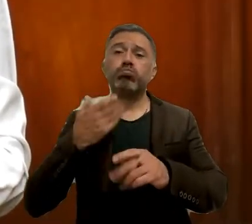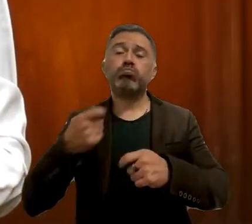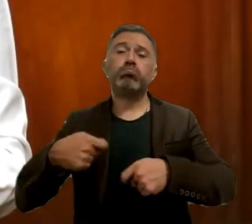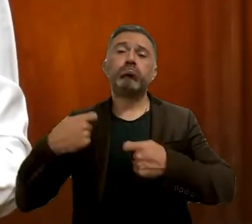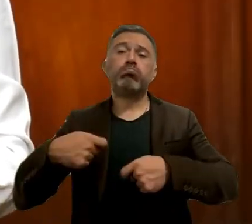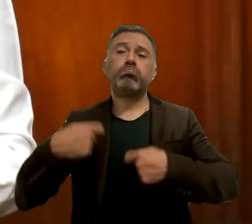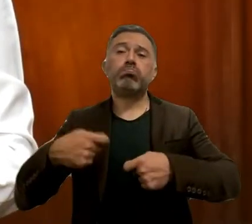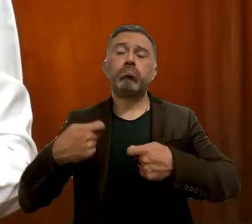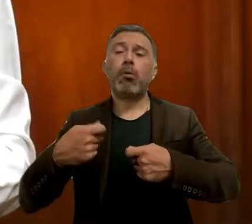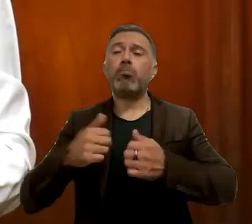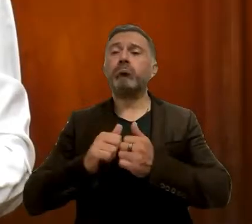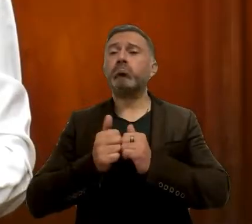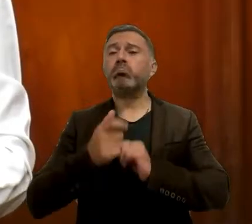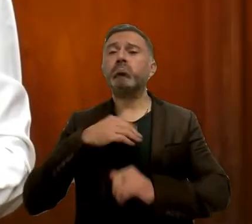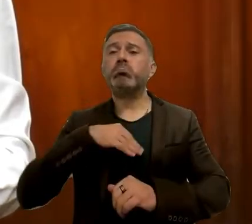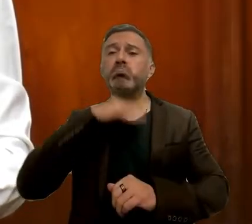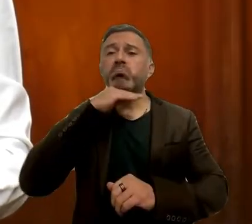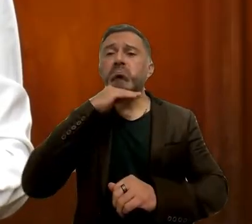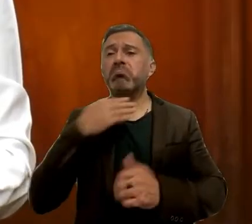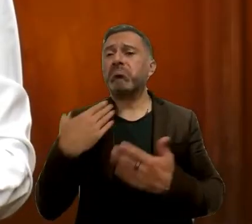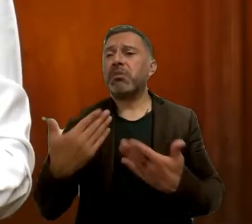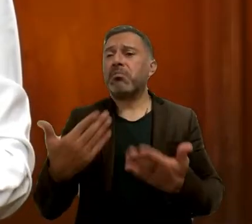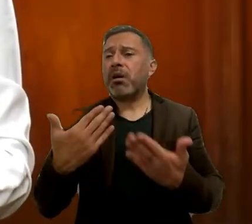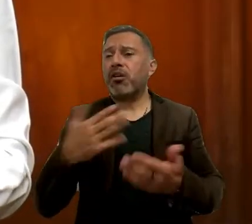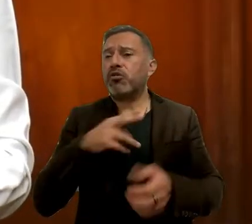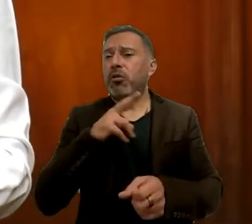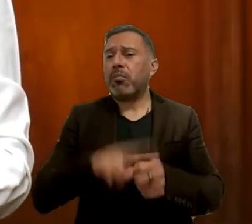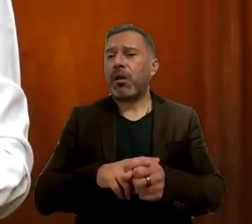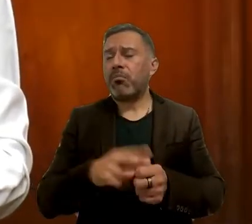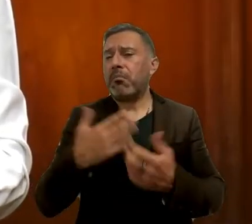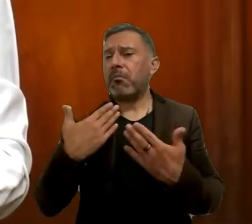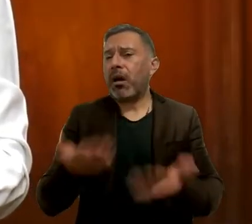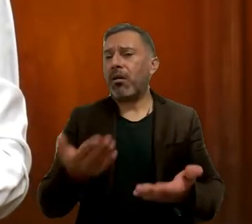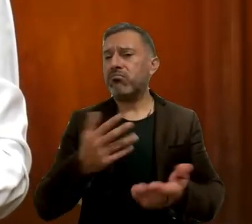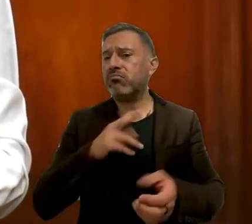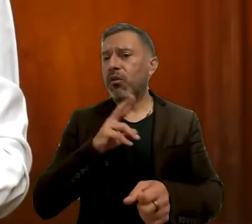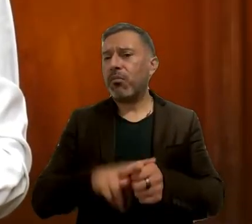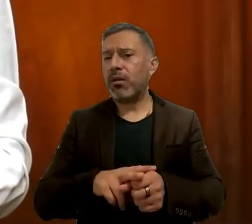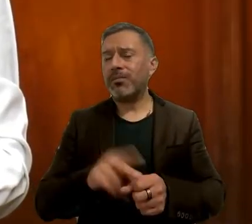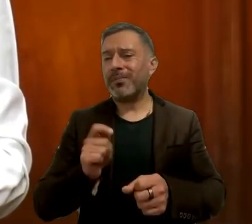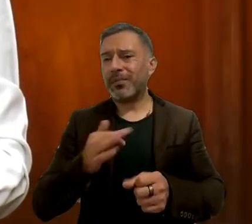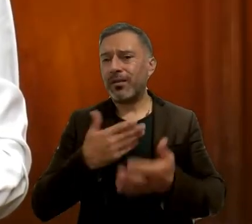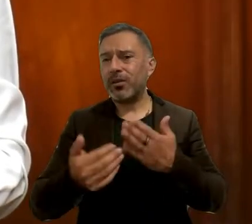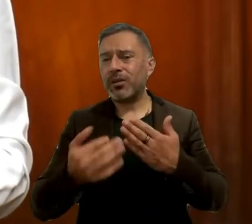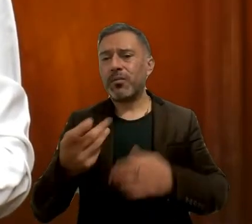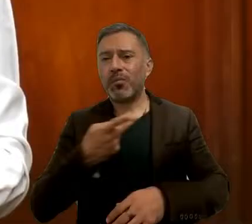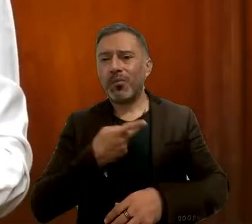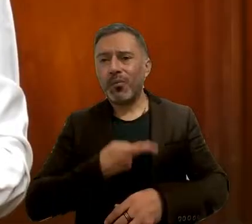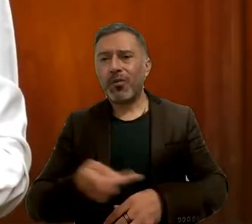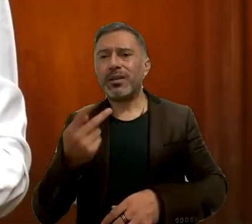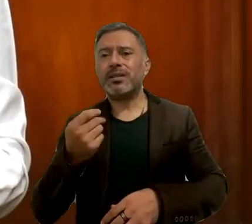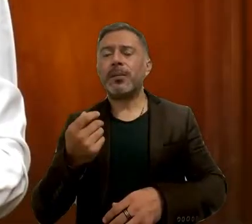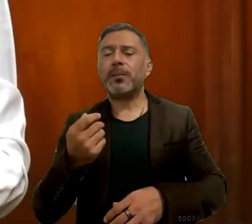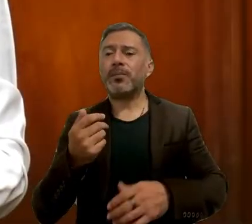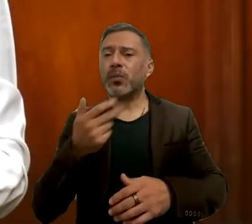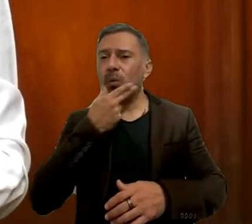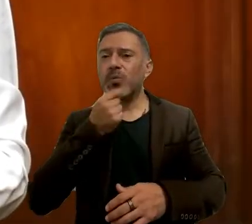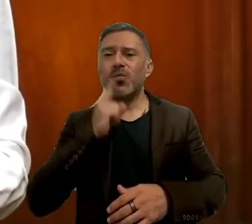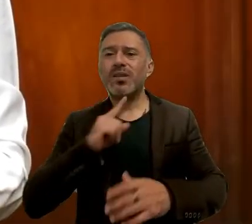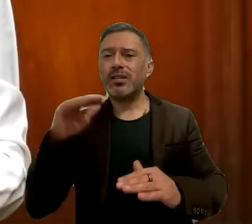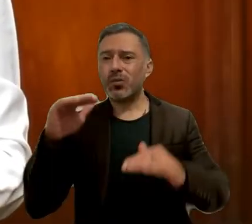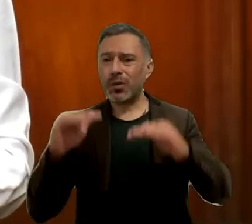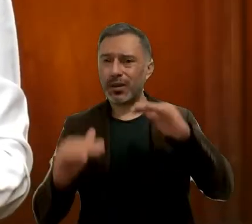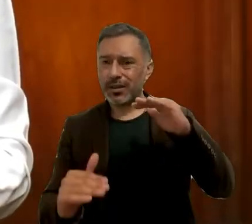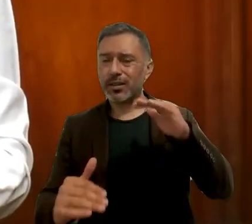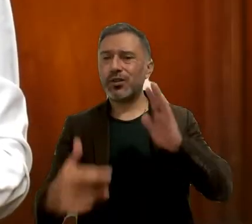señala como principales la amplia brecha de desigualdad, la pobreza, la desigualdad de género, las normas